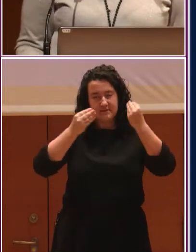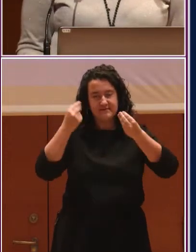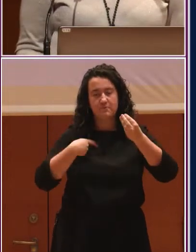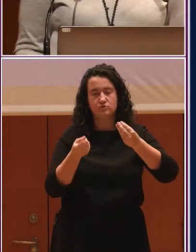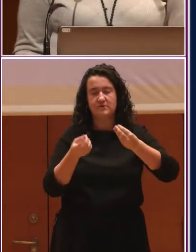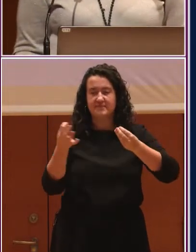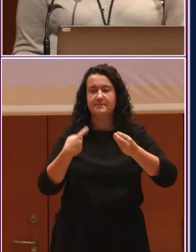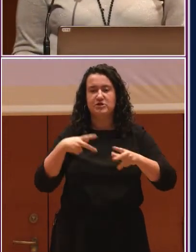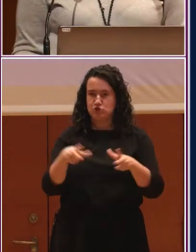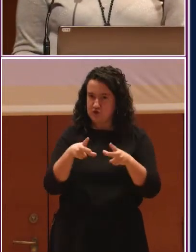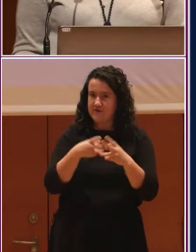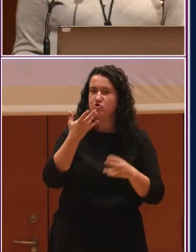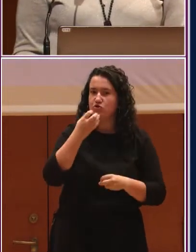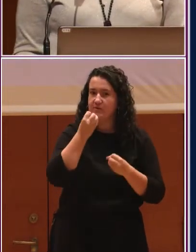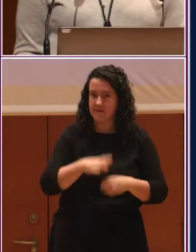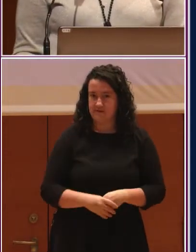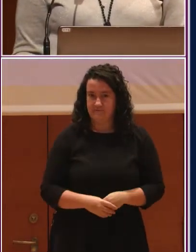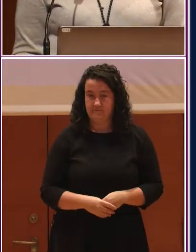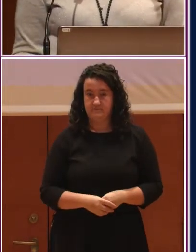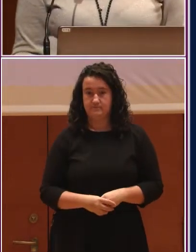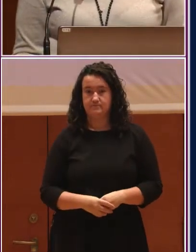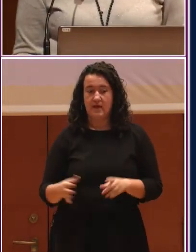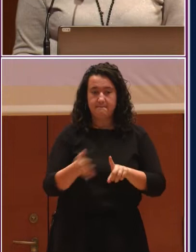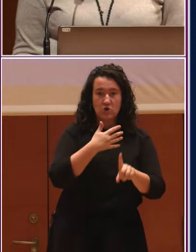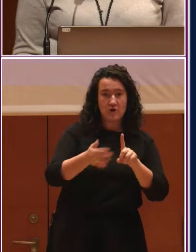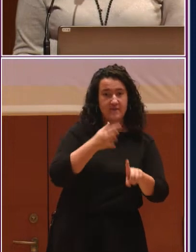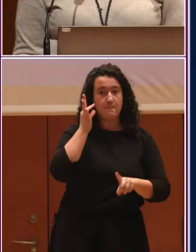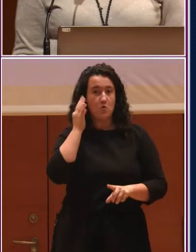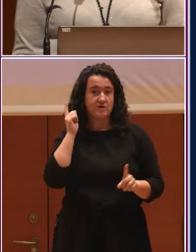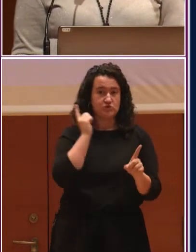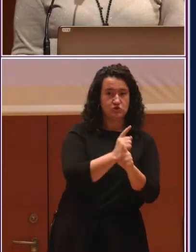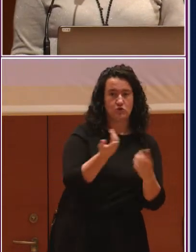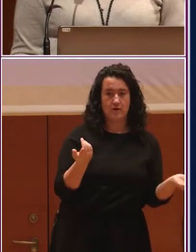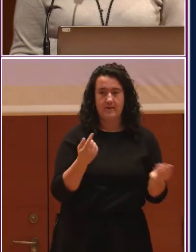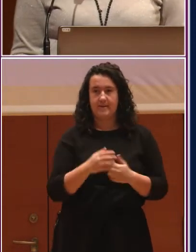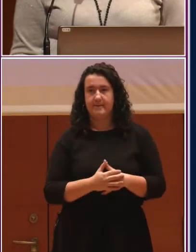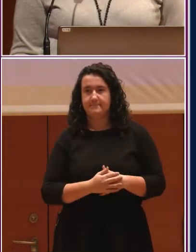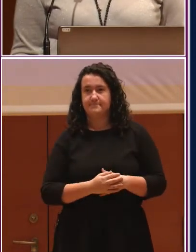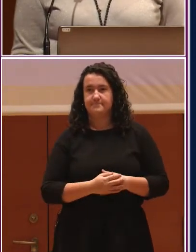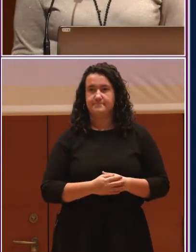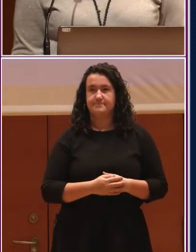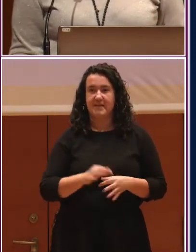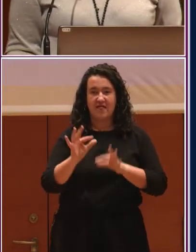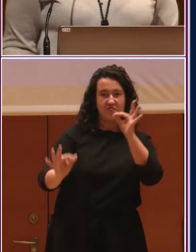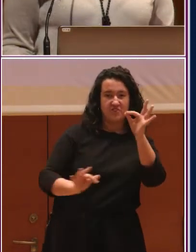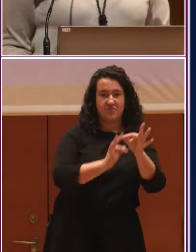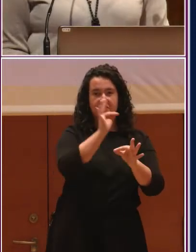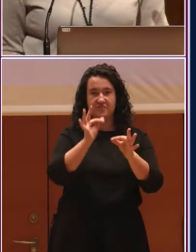y para ayudar en esto creemos que hay que conocer también la sociedad en la que estamos